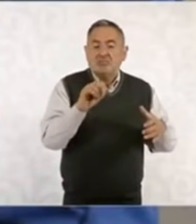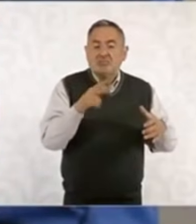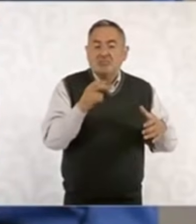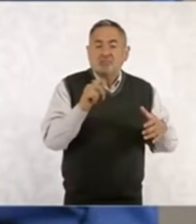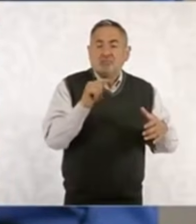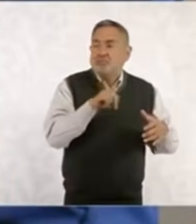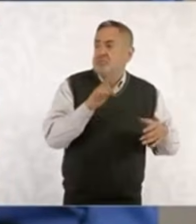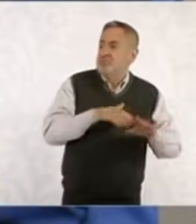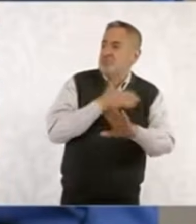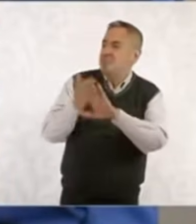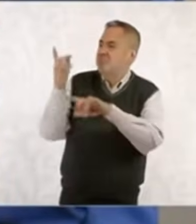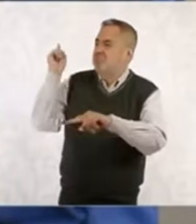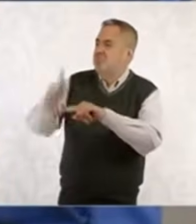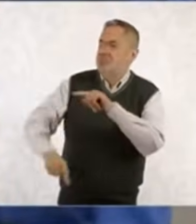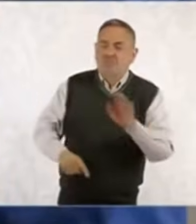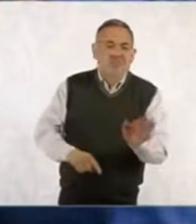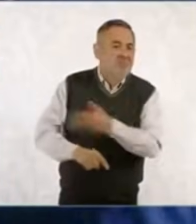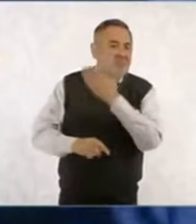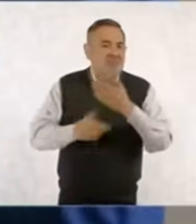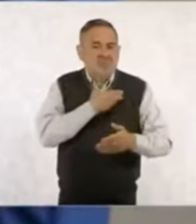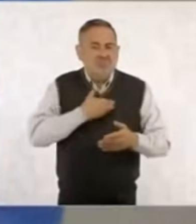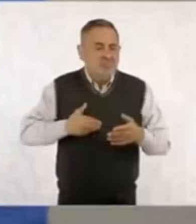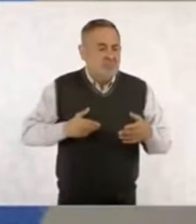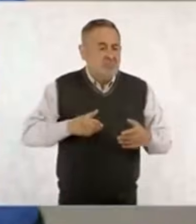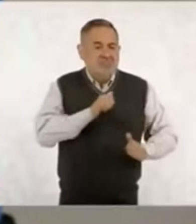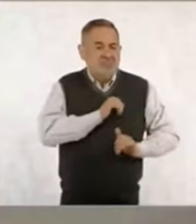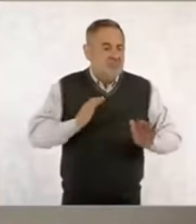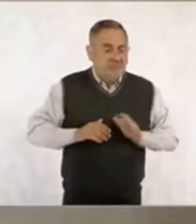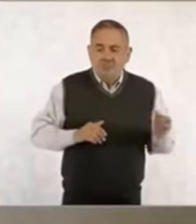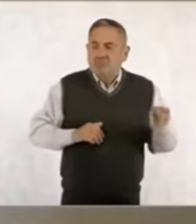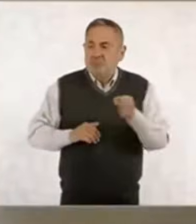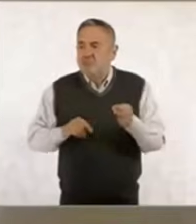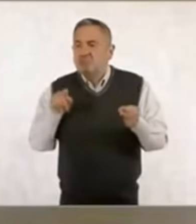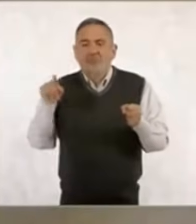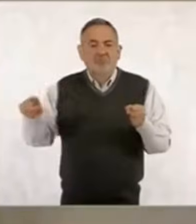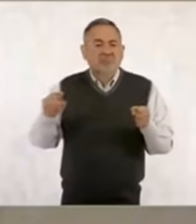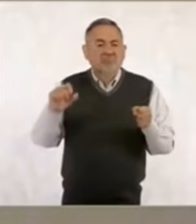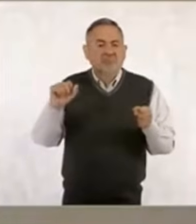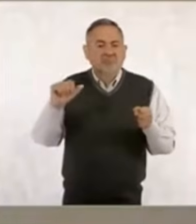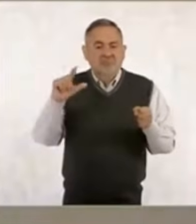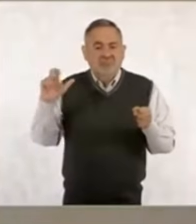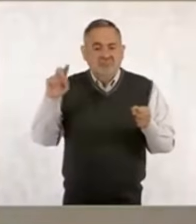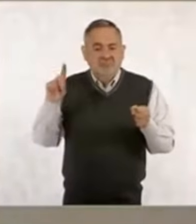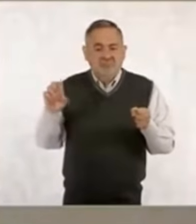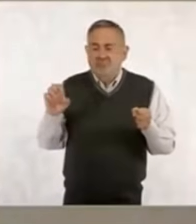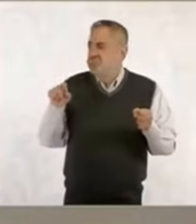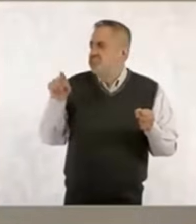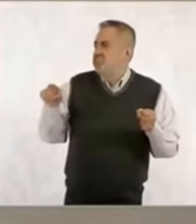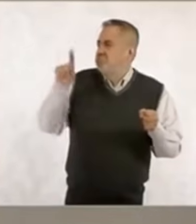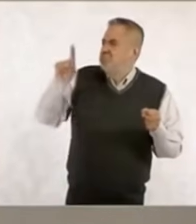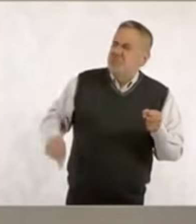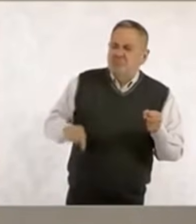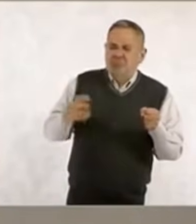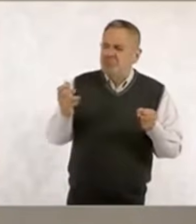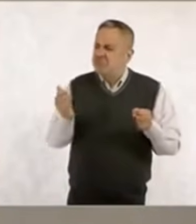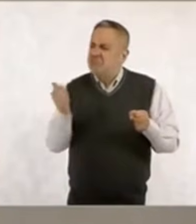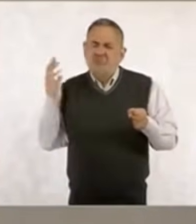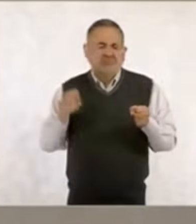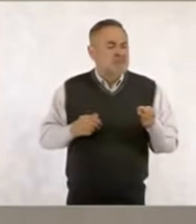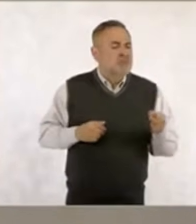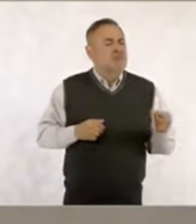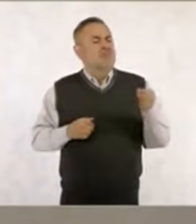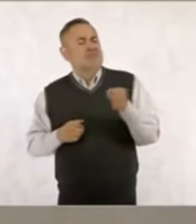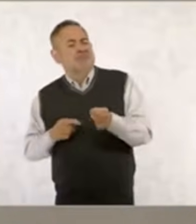fue fulminante, sabemos, contra Salvador Allende. Ahí se empezó a incubar el neoliberalismo.